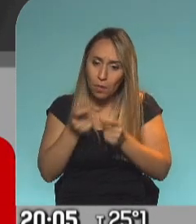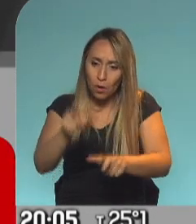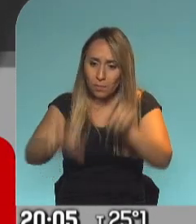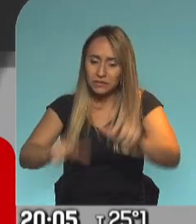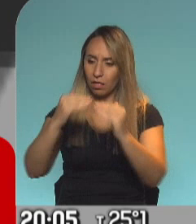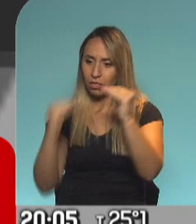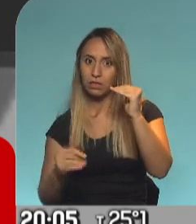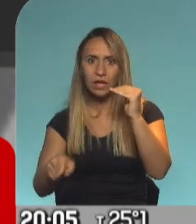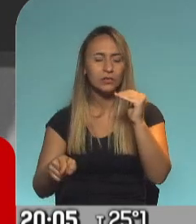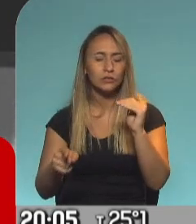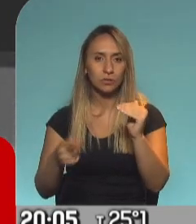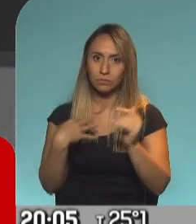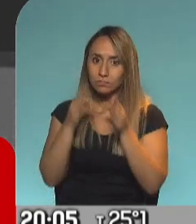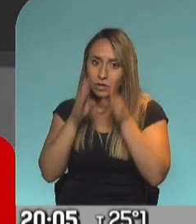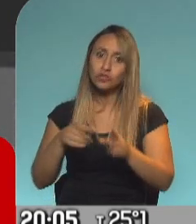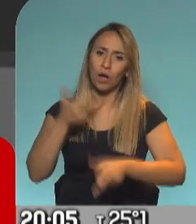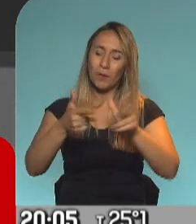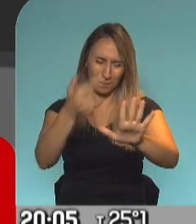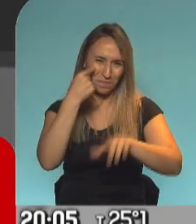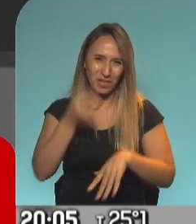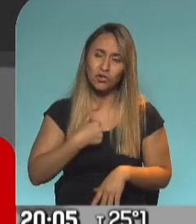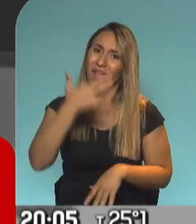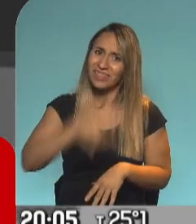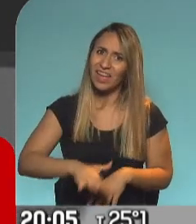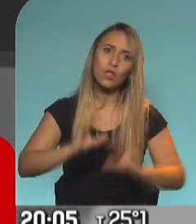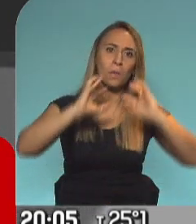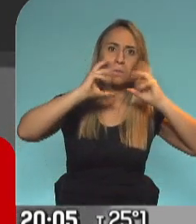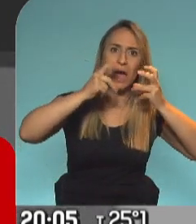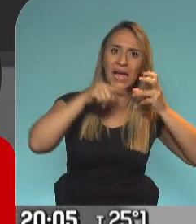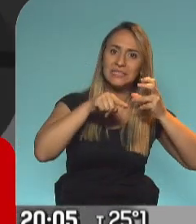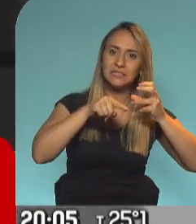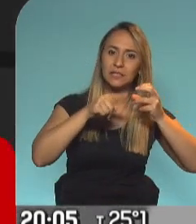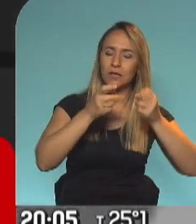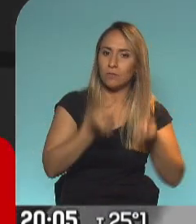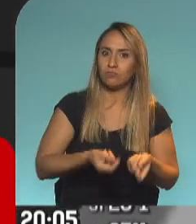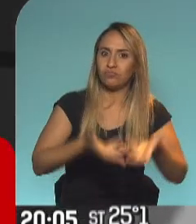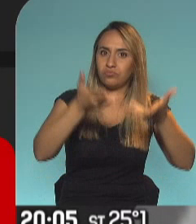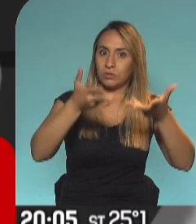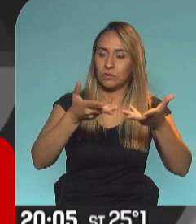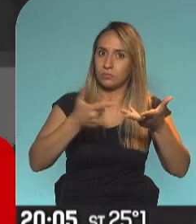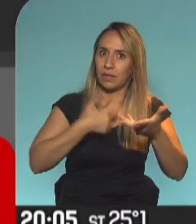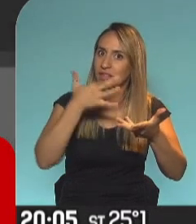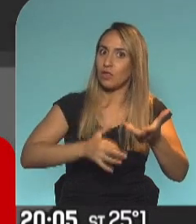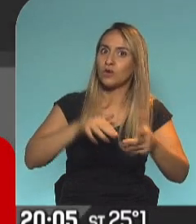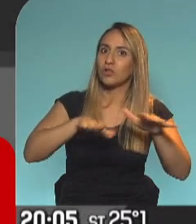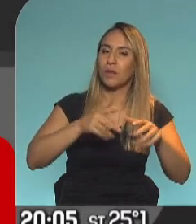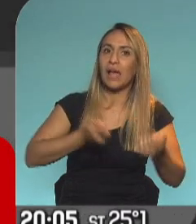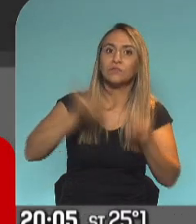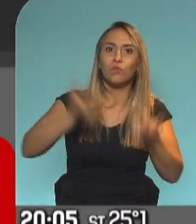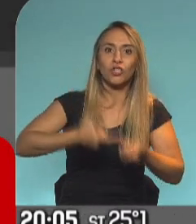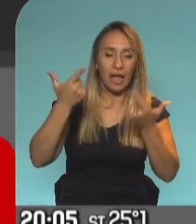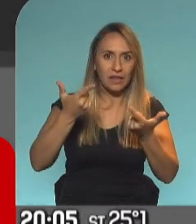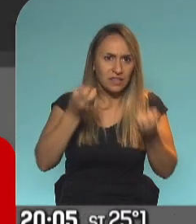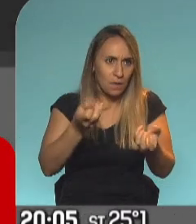yo hablo de, miren, yo entiendo que el maíz ha crecido mucho y que es una gran oportunidad de exportar maíz. Lo que no entiendo es por qué a